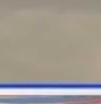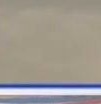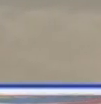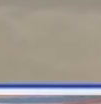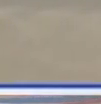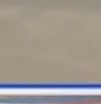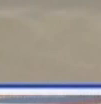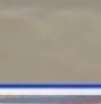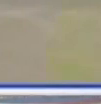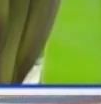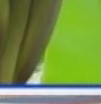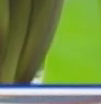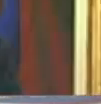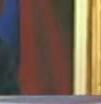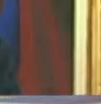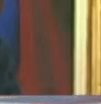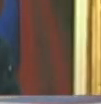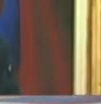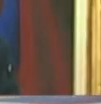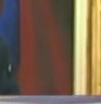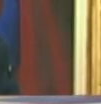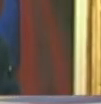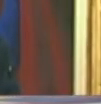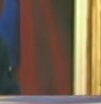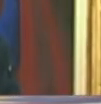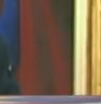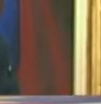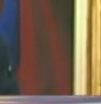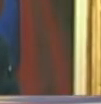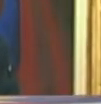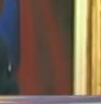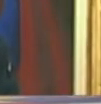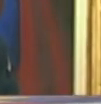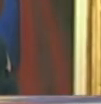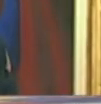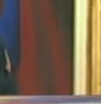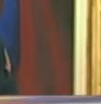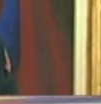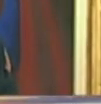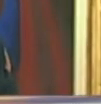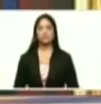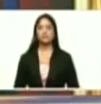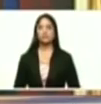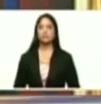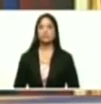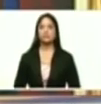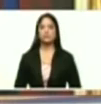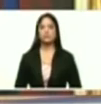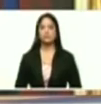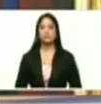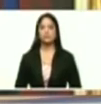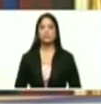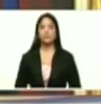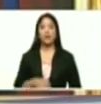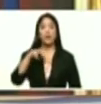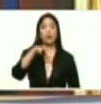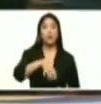en la distribución de alimentos en todo el país, en todos los estados, camaradas, estados, dije,